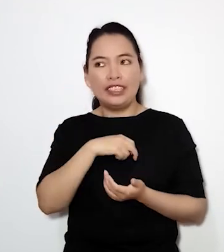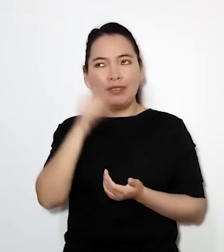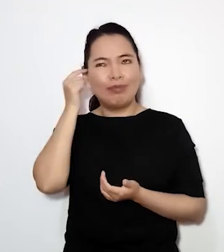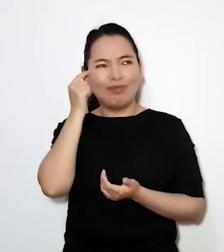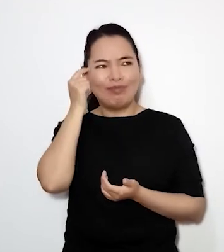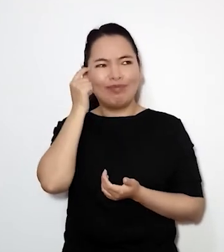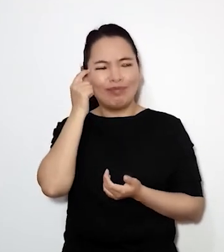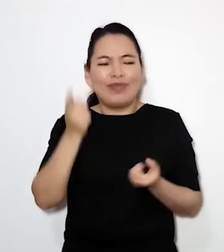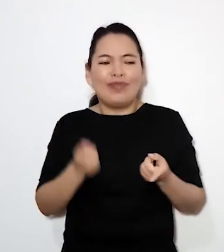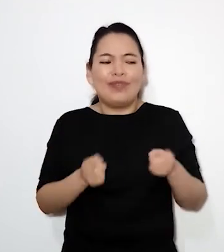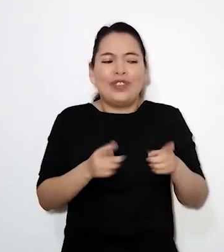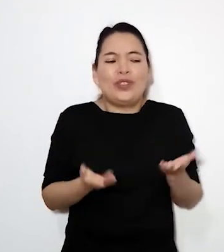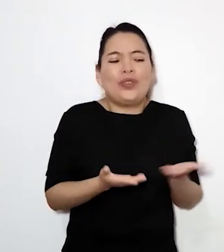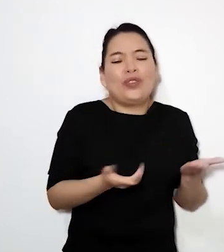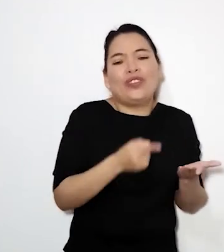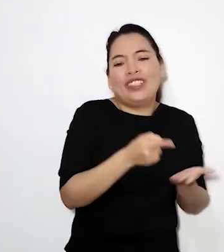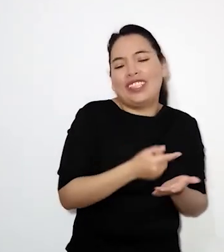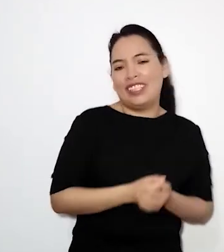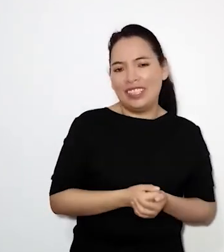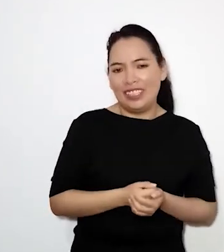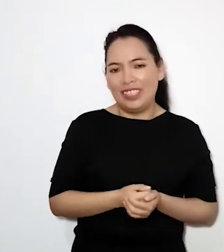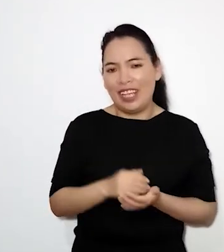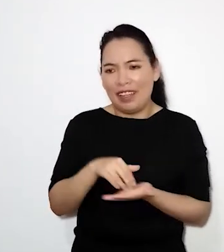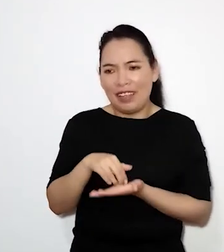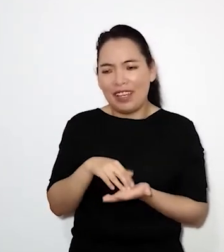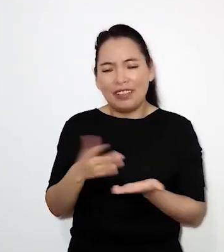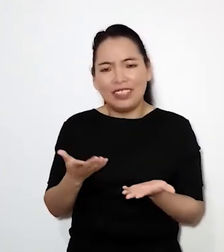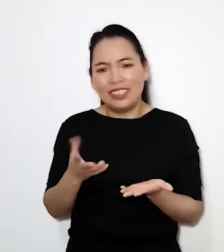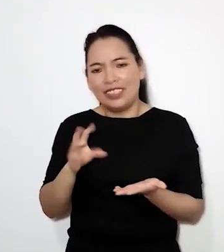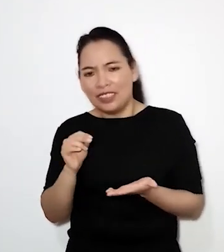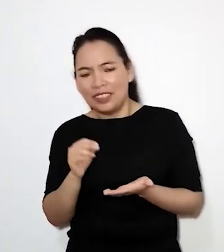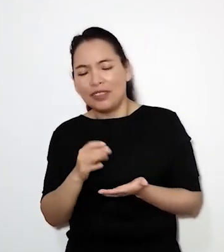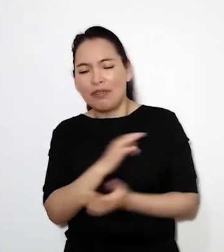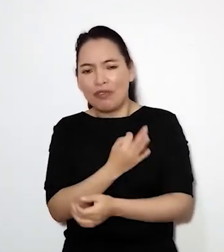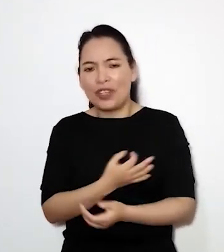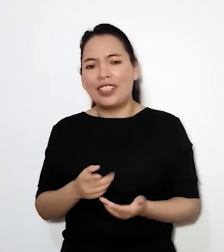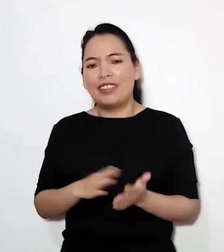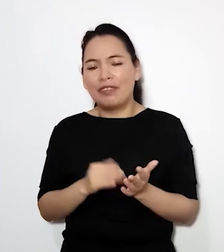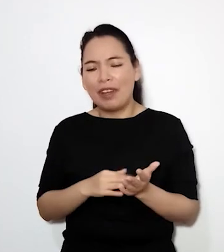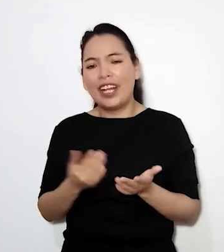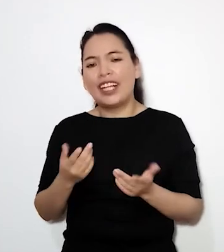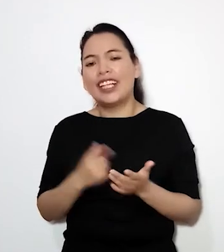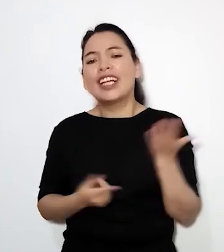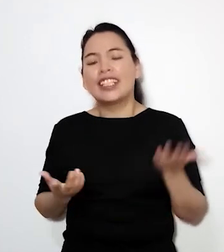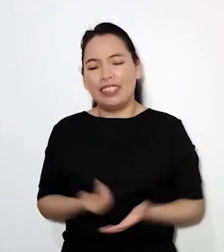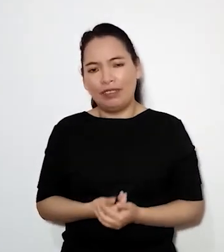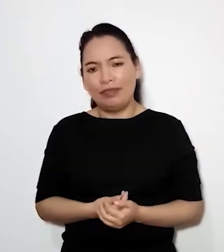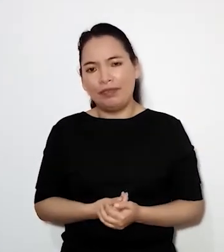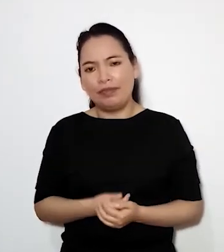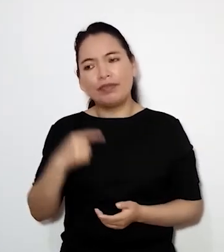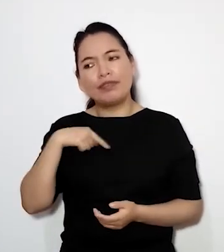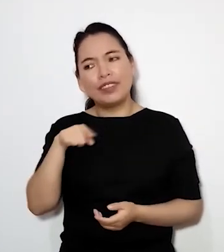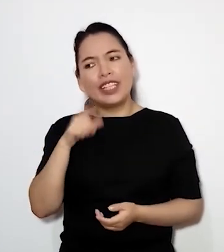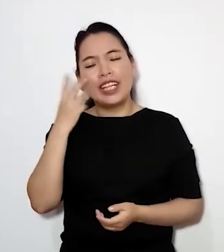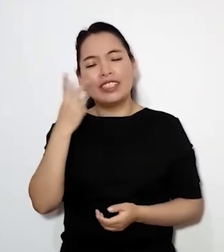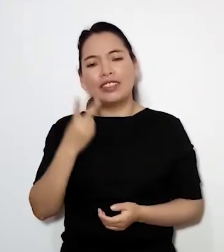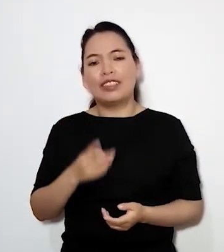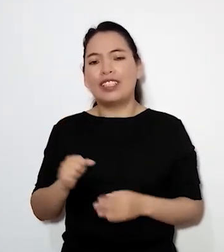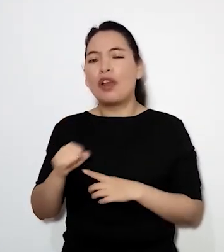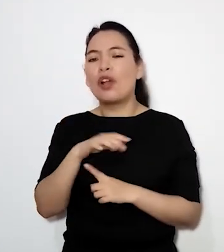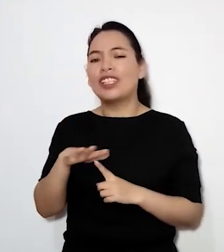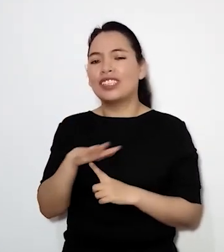están. Pero hay algo que hace muchísimo tiempo estamos diciendo, y es la situación de los adultos con